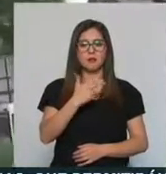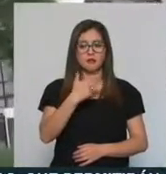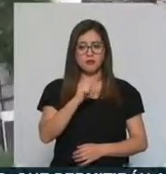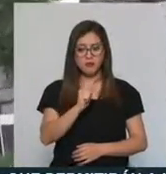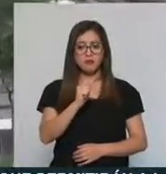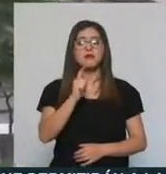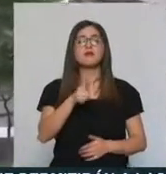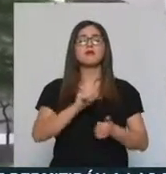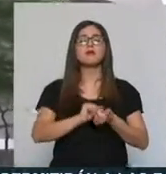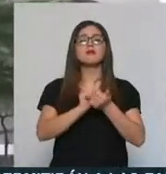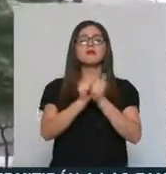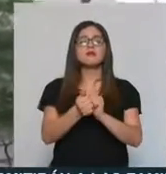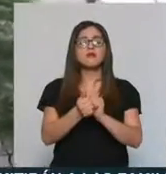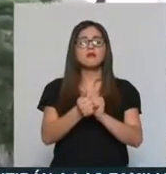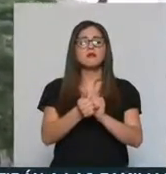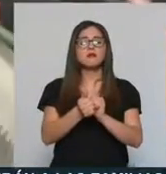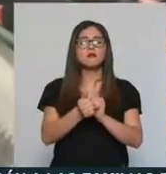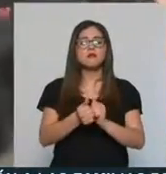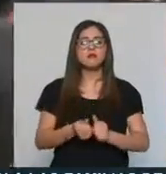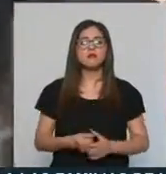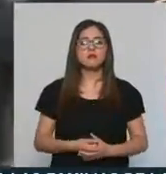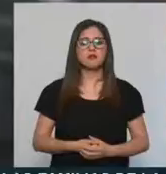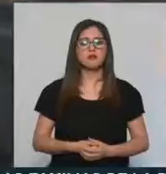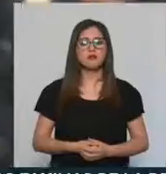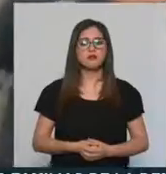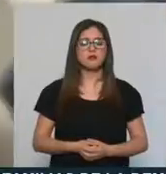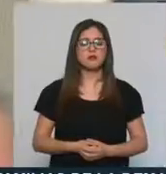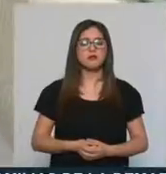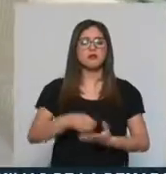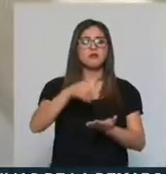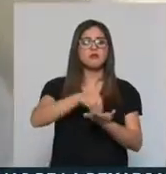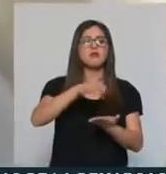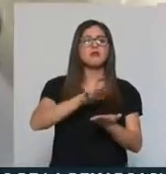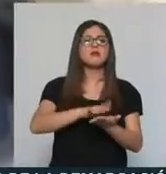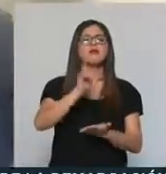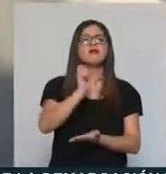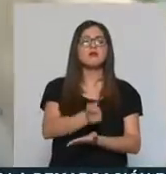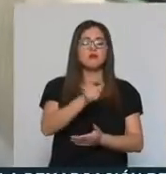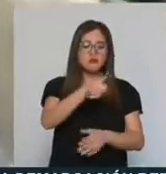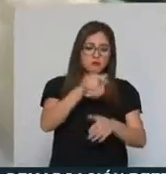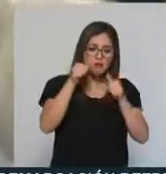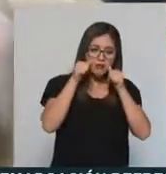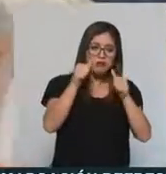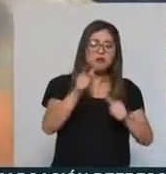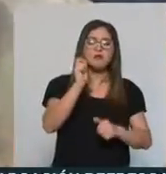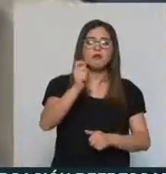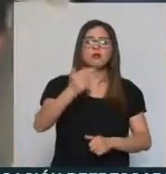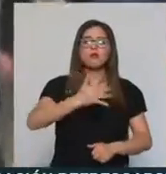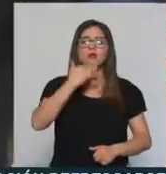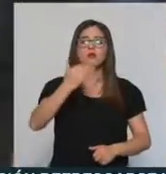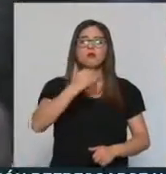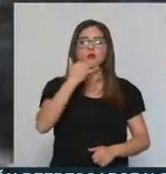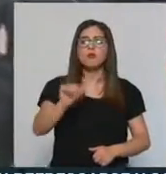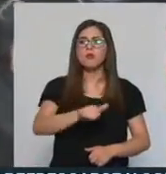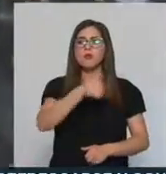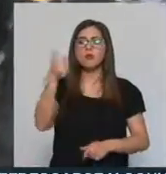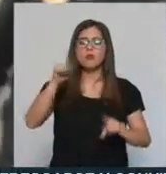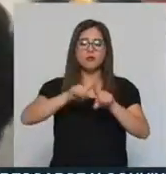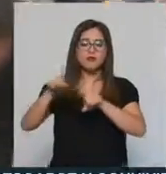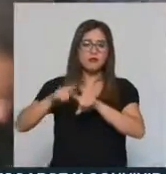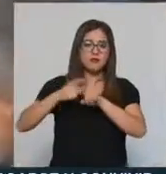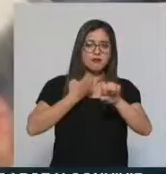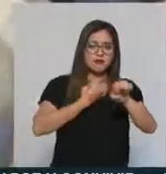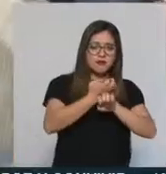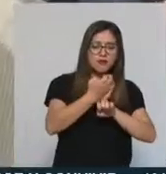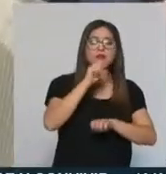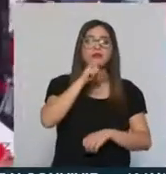ha, pues sobre todo puesto la corrupción de varios estados y sobre todo esta empresa en